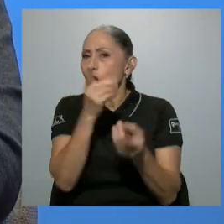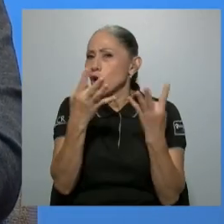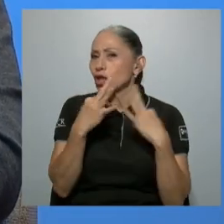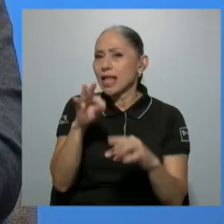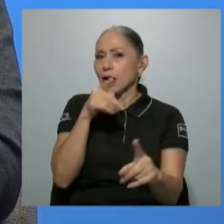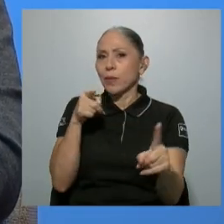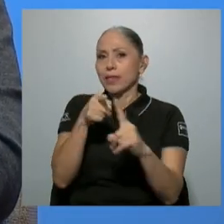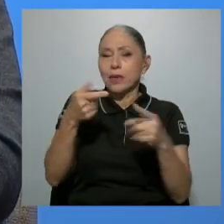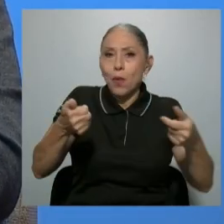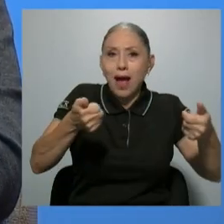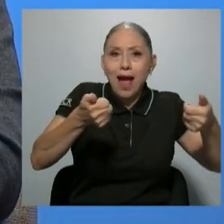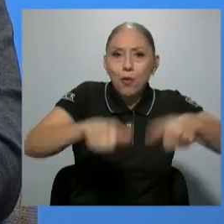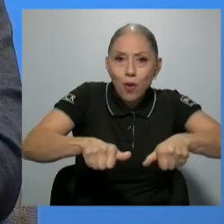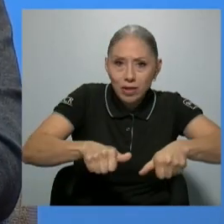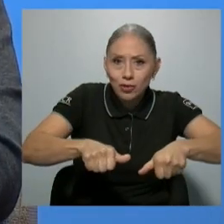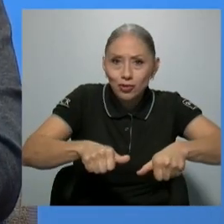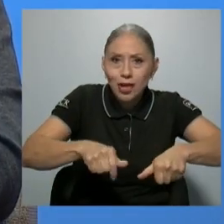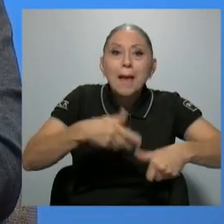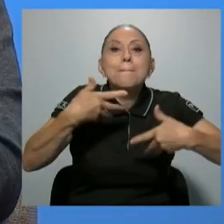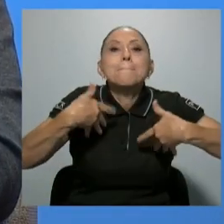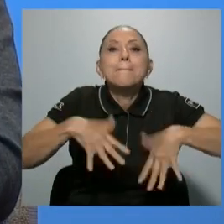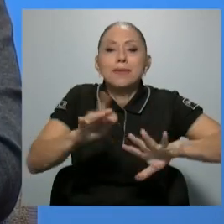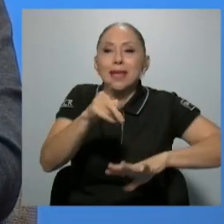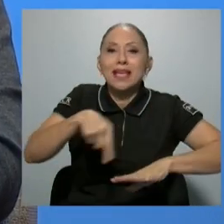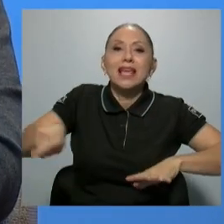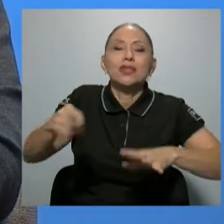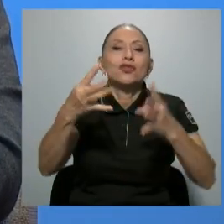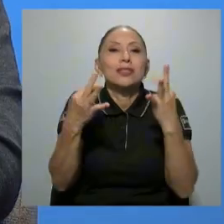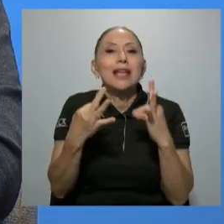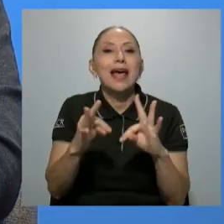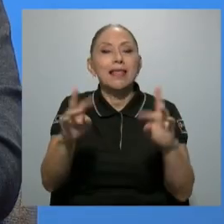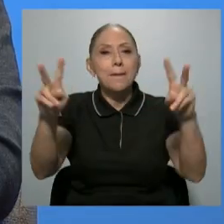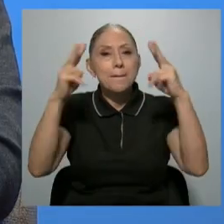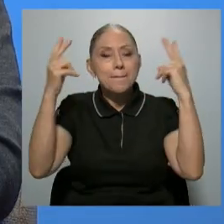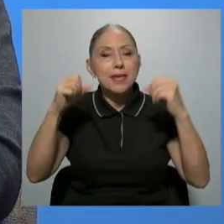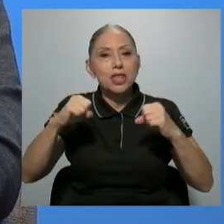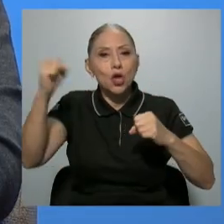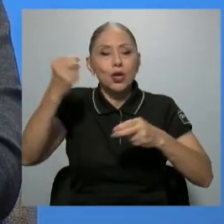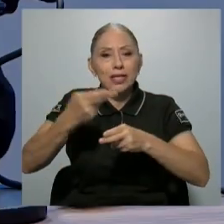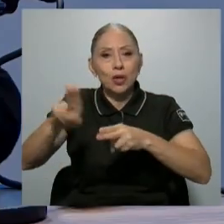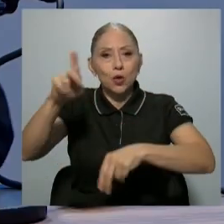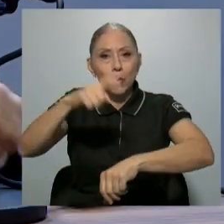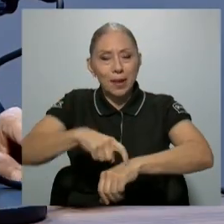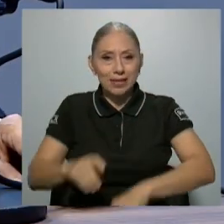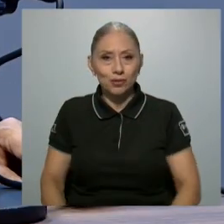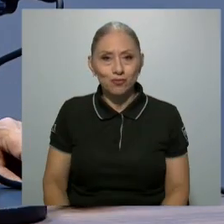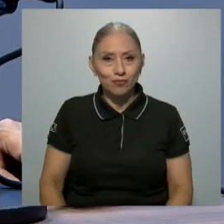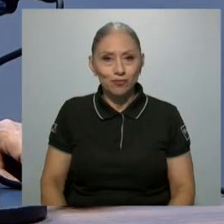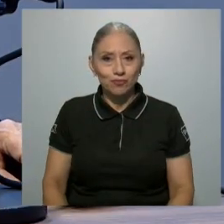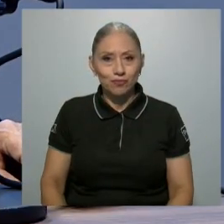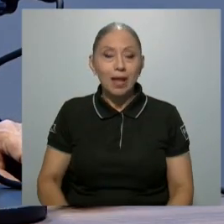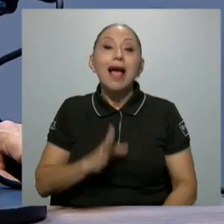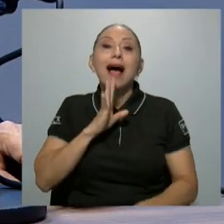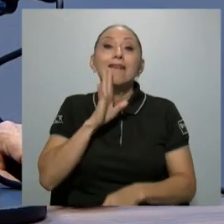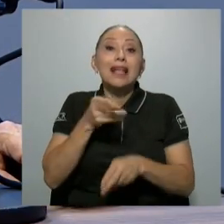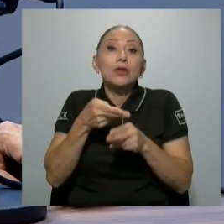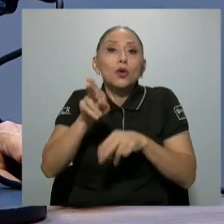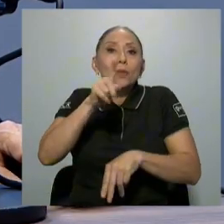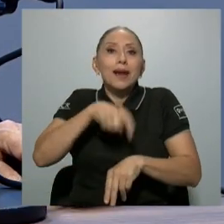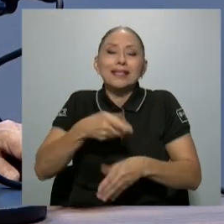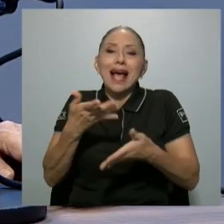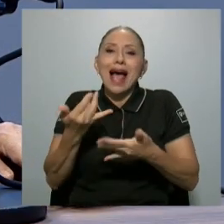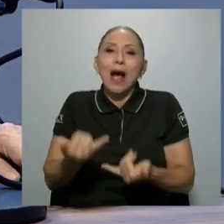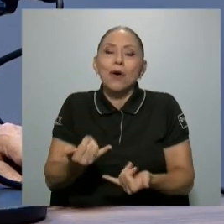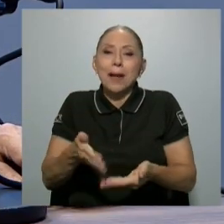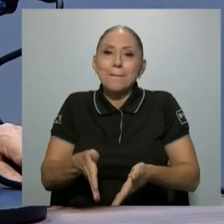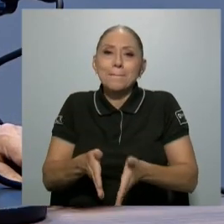para tratar de obtener victorias de corto plazo. Hablando de corto plazo, vamos a pedirle al canal que